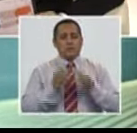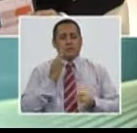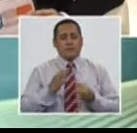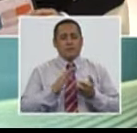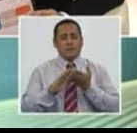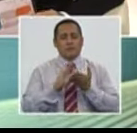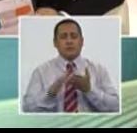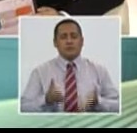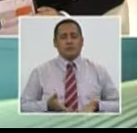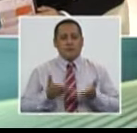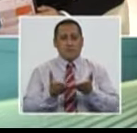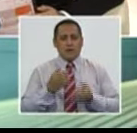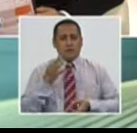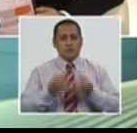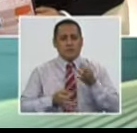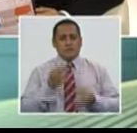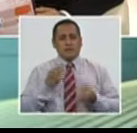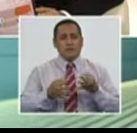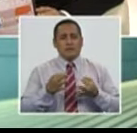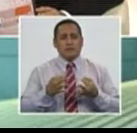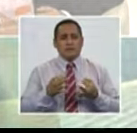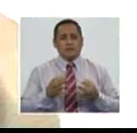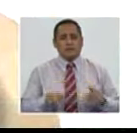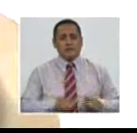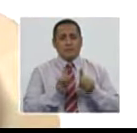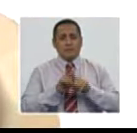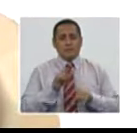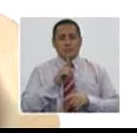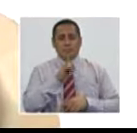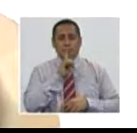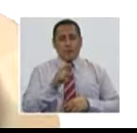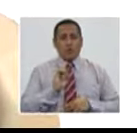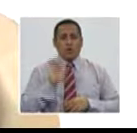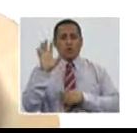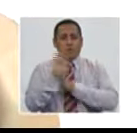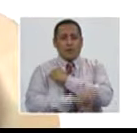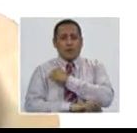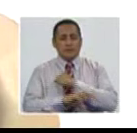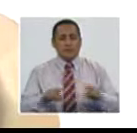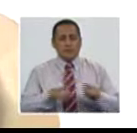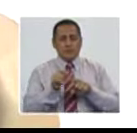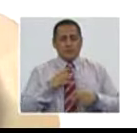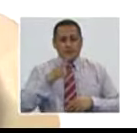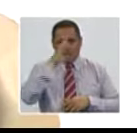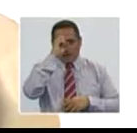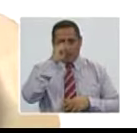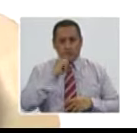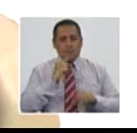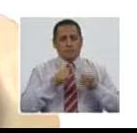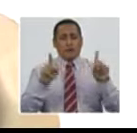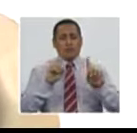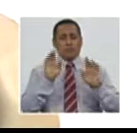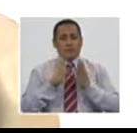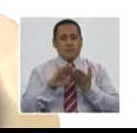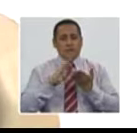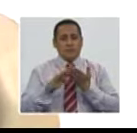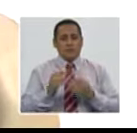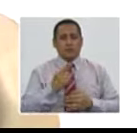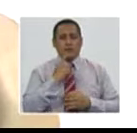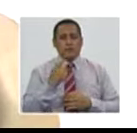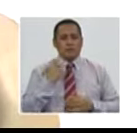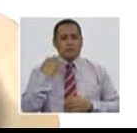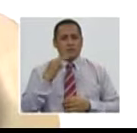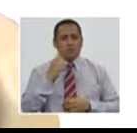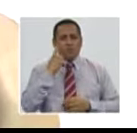judicial la autorización se daría judicial Y si el padre está en el exterior es vía consular ahora esta autorización